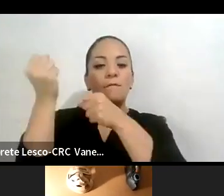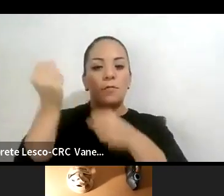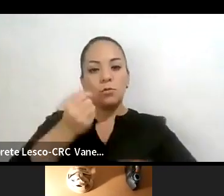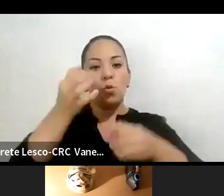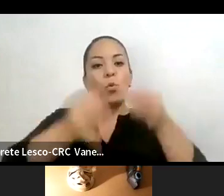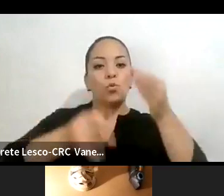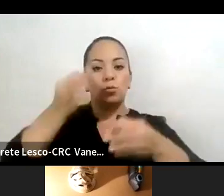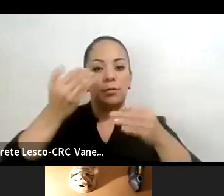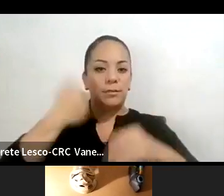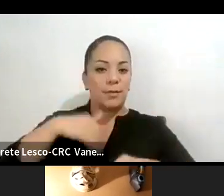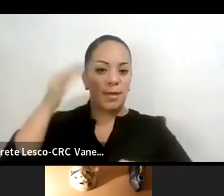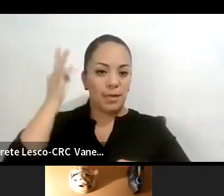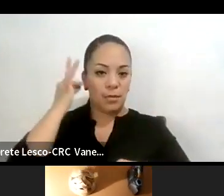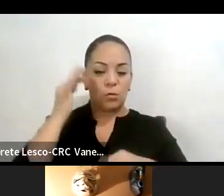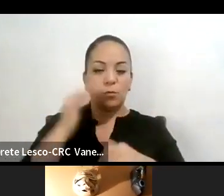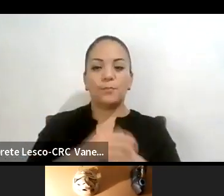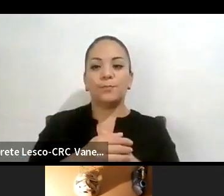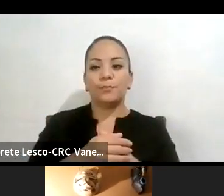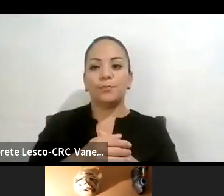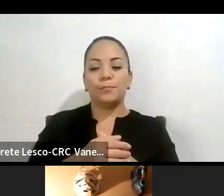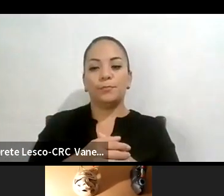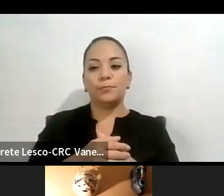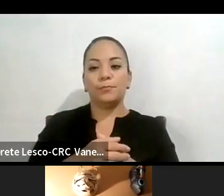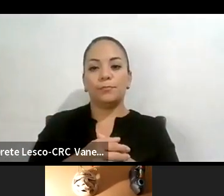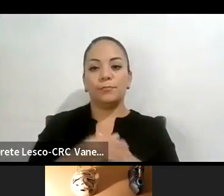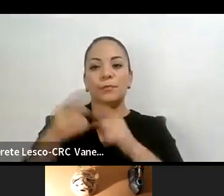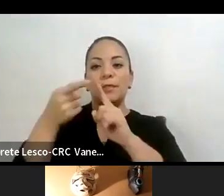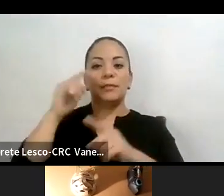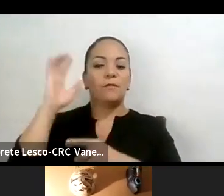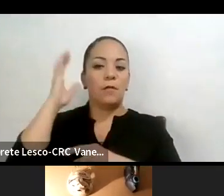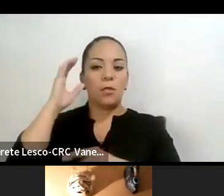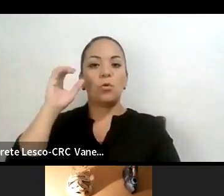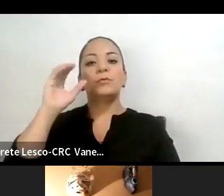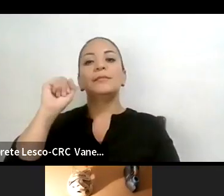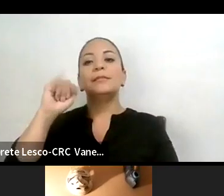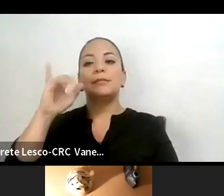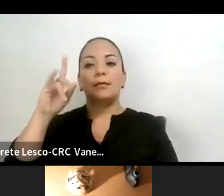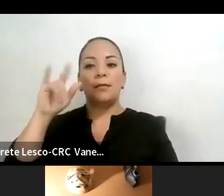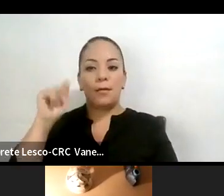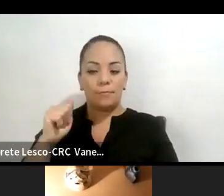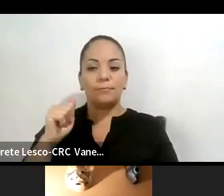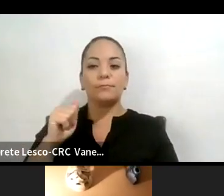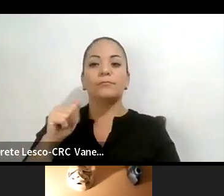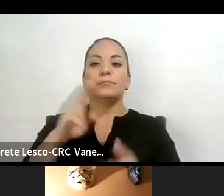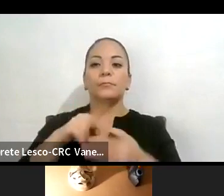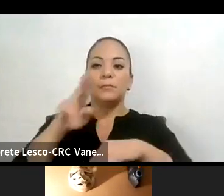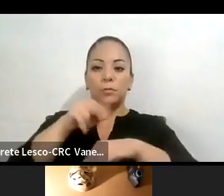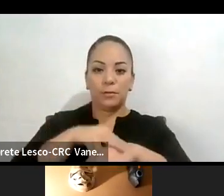Género desde Radio Cidea, la Escuela de Arte Escénico, Universidad Nacional.